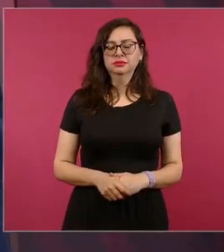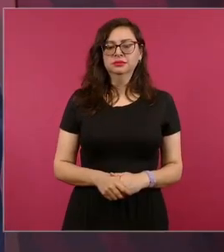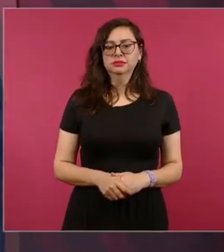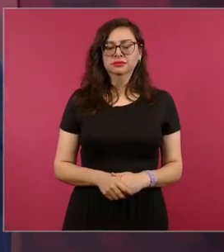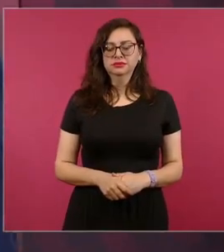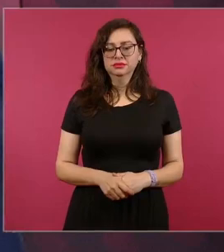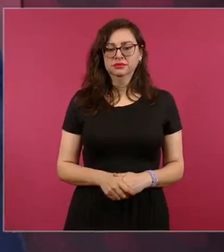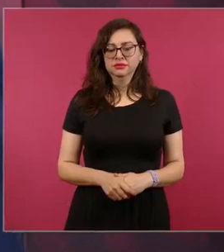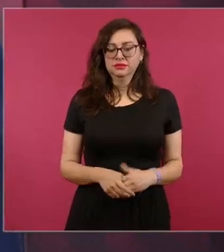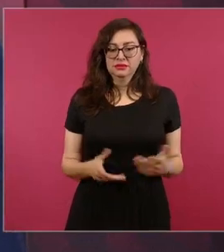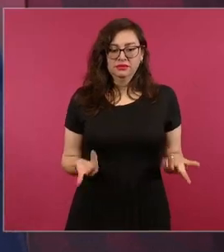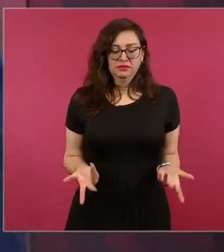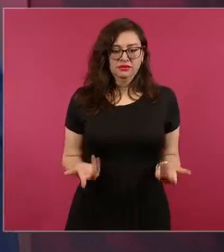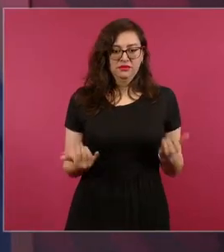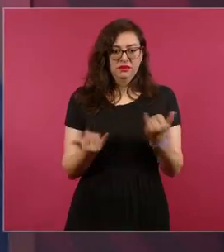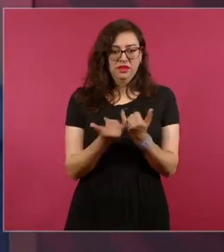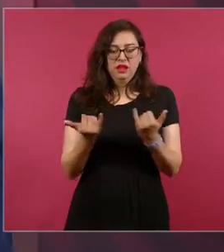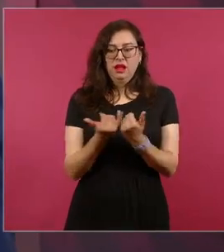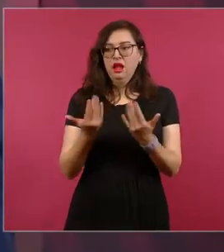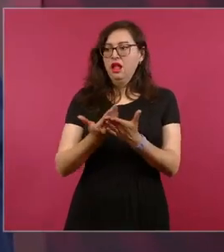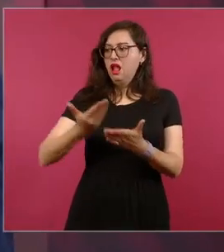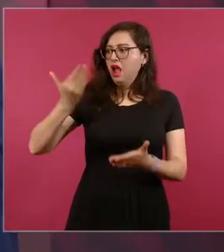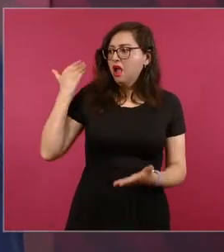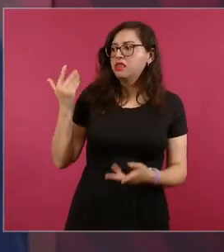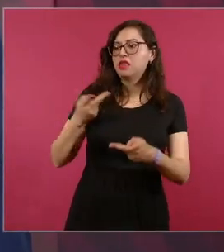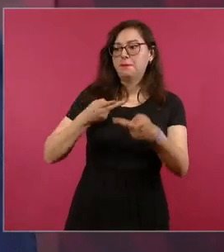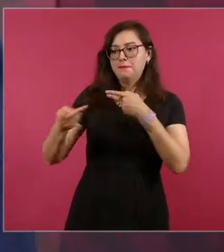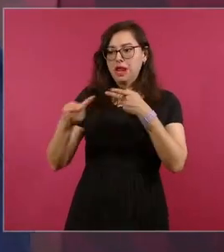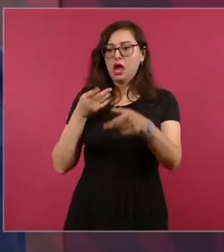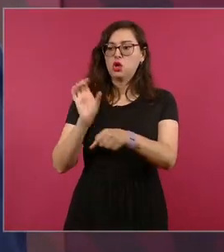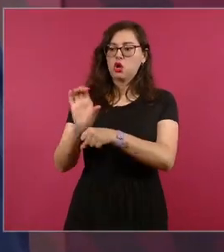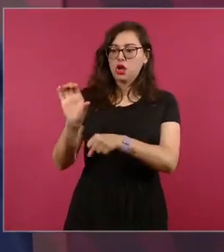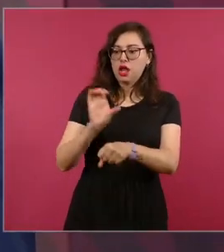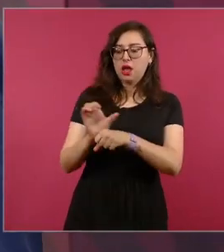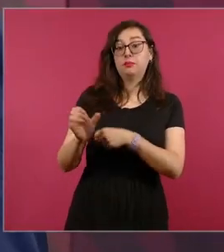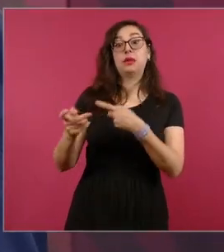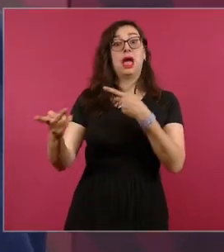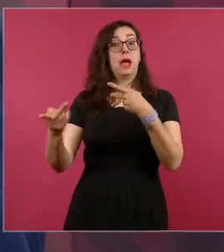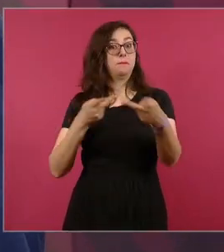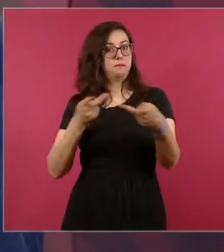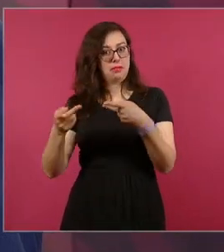como era el plan Colombia, como era el plan Mérida.